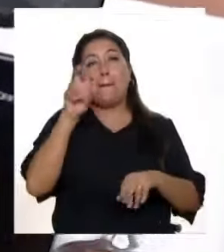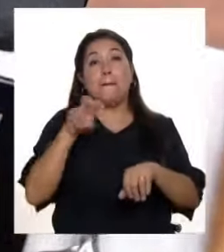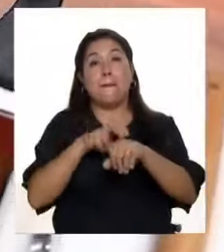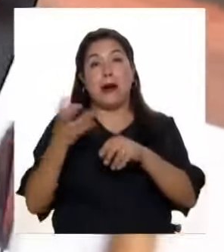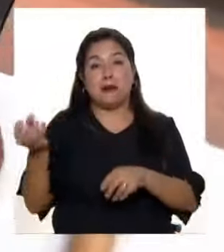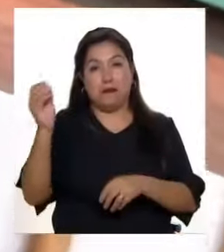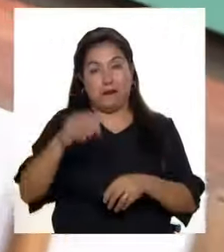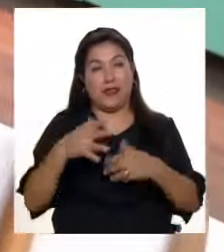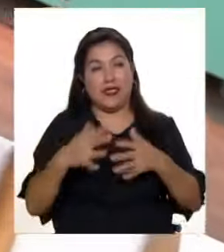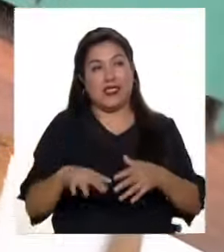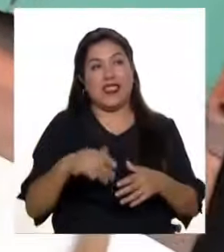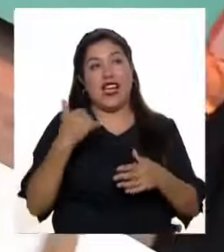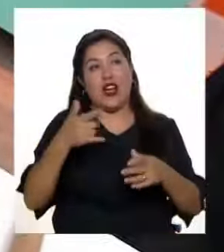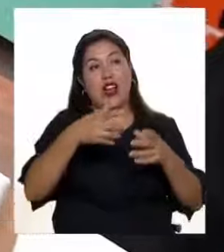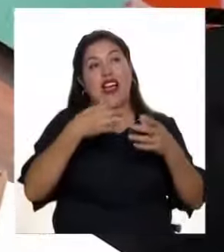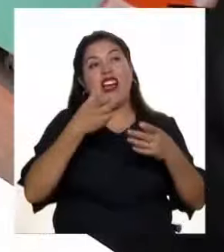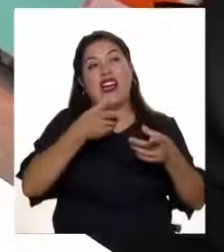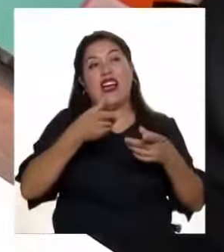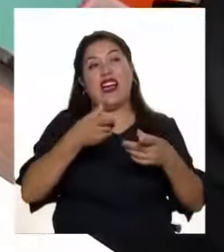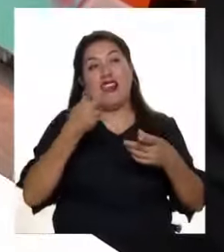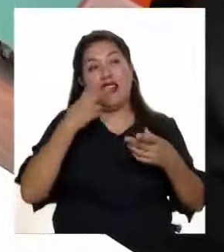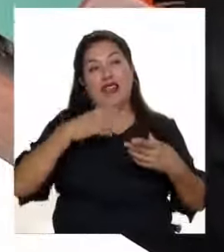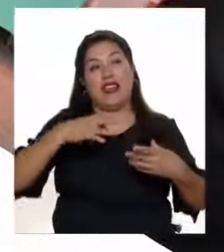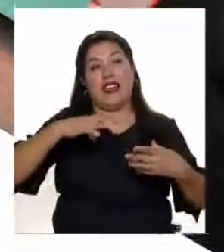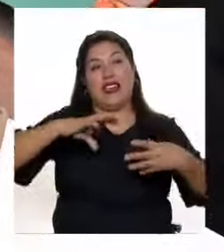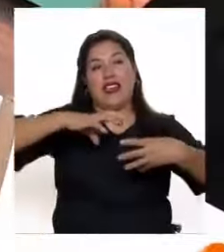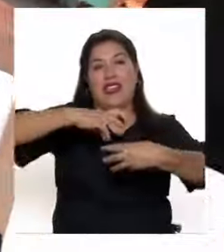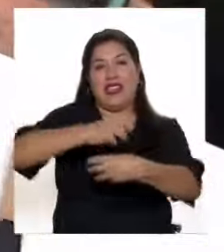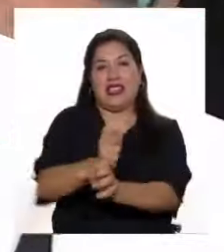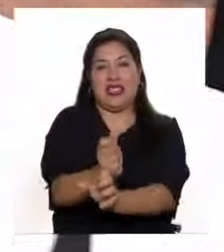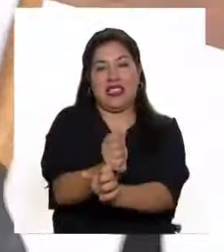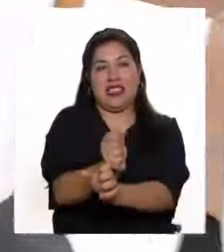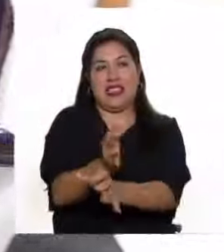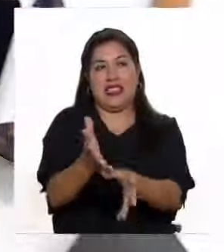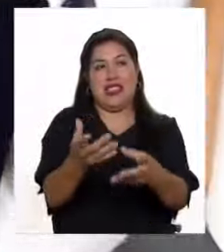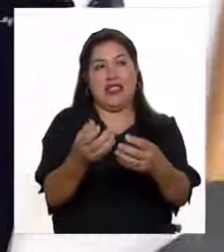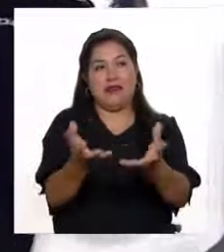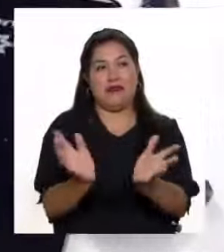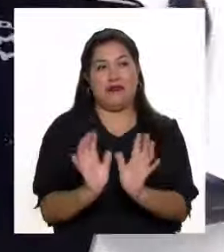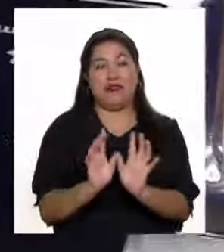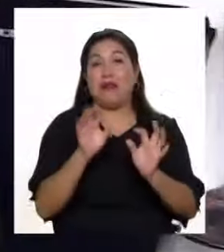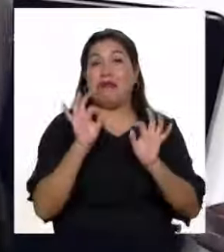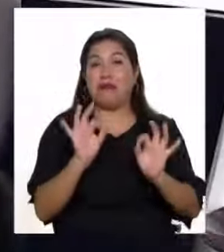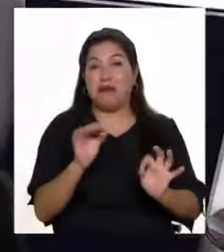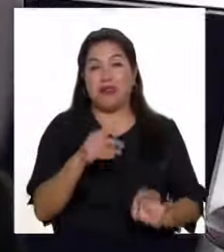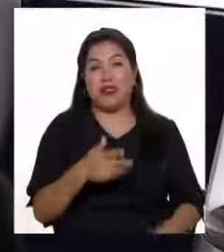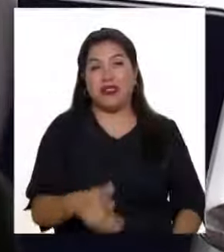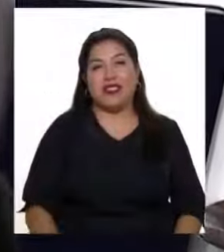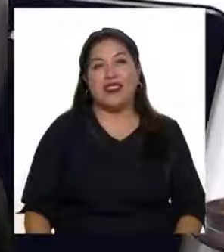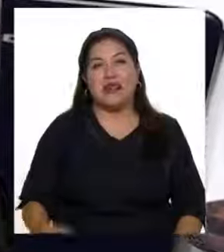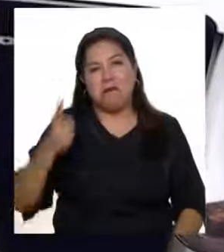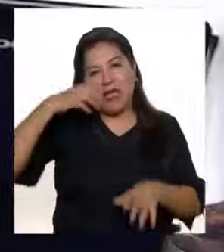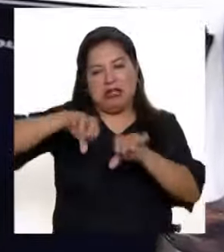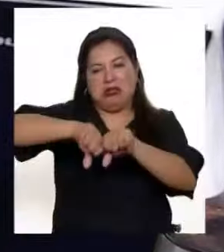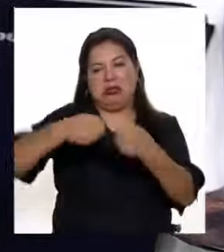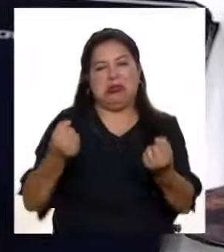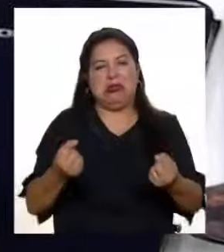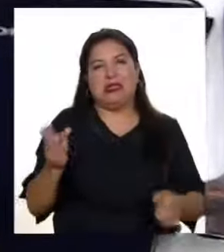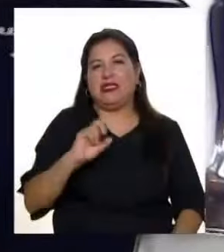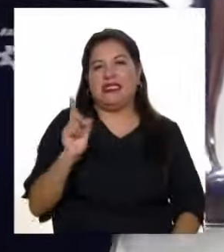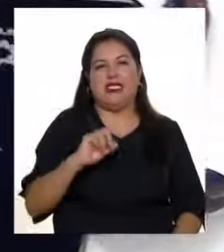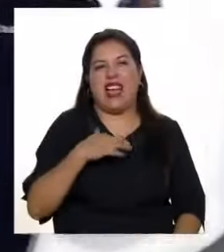agregar y ahorita entra el fideo. Mira esta técnica, lo gira así. Sí, no, mucha gente piensa que tiene que romper el fideo. No, a